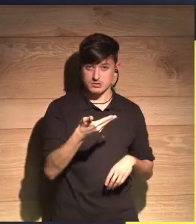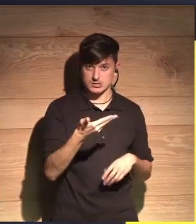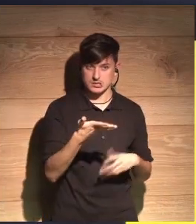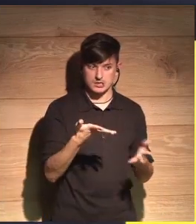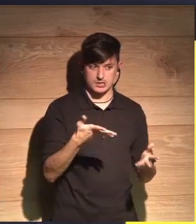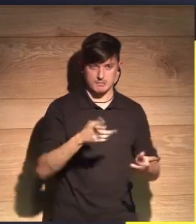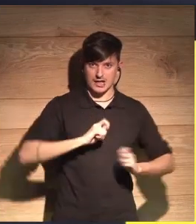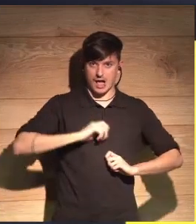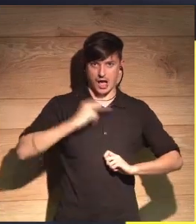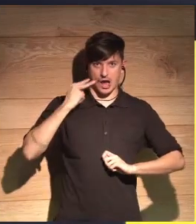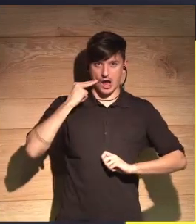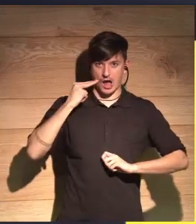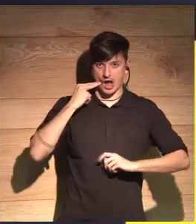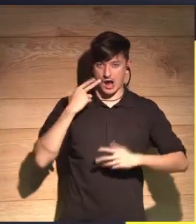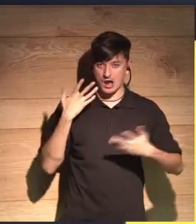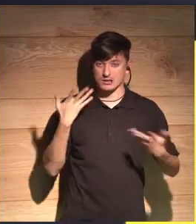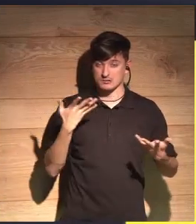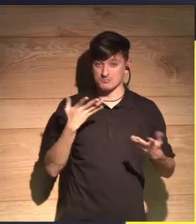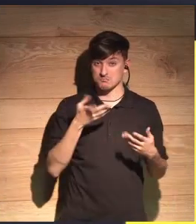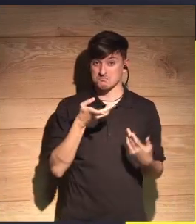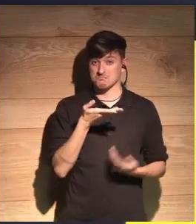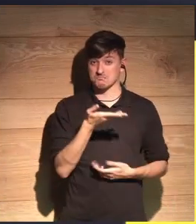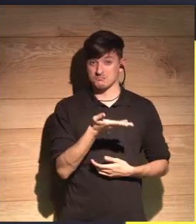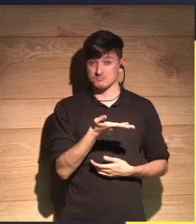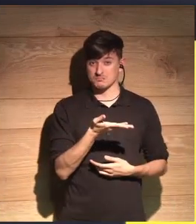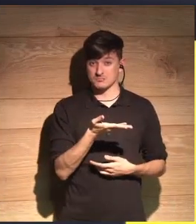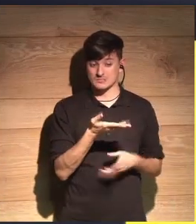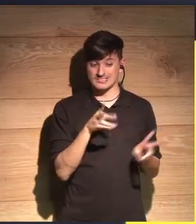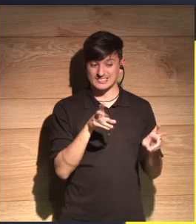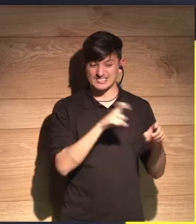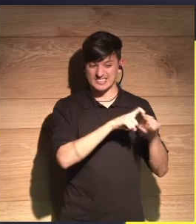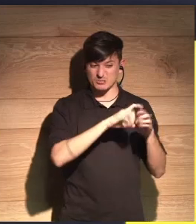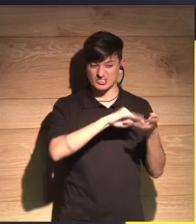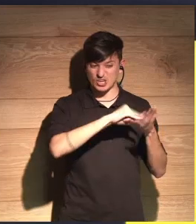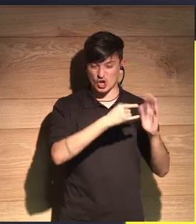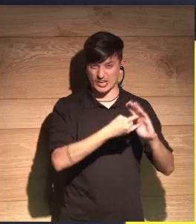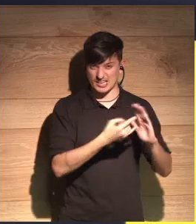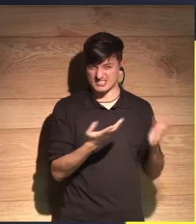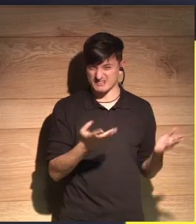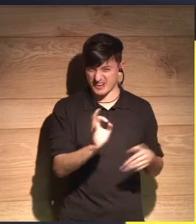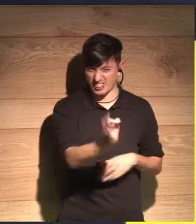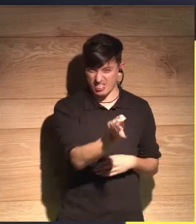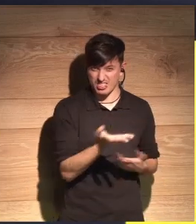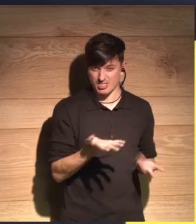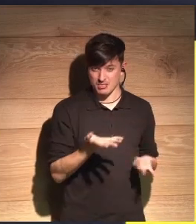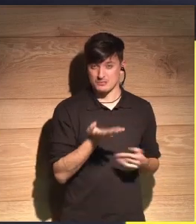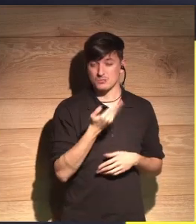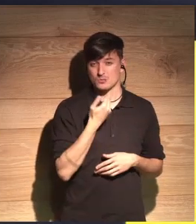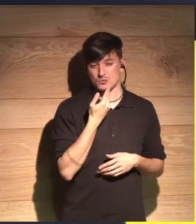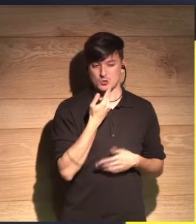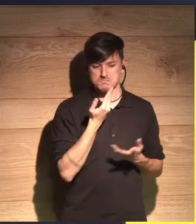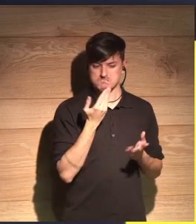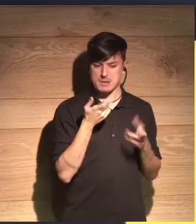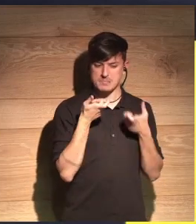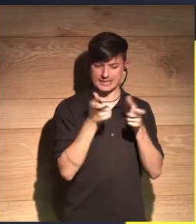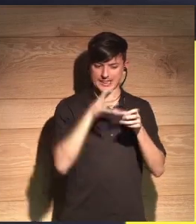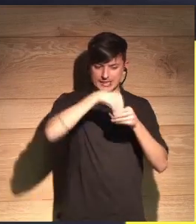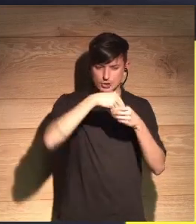aterrorizantes y con estas con los otros tipos de tecnología no es cierto es una parte del proceso